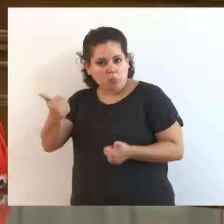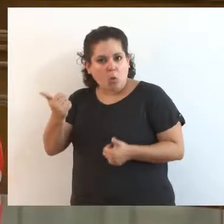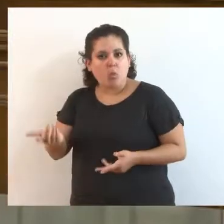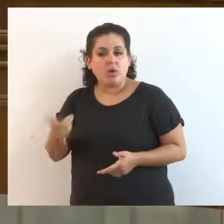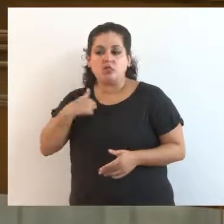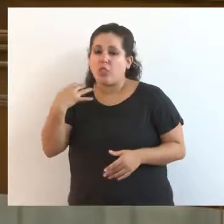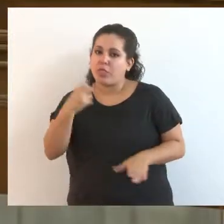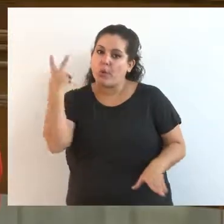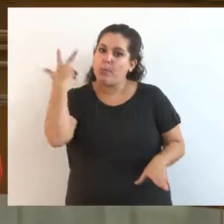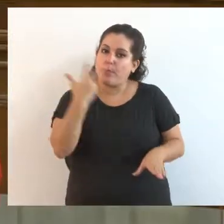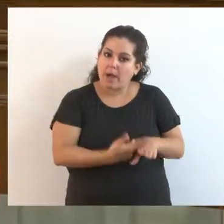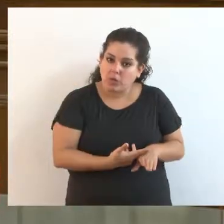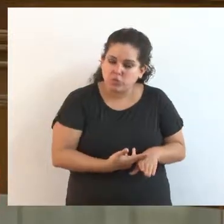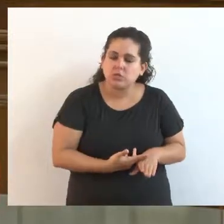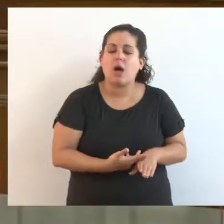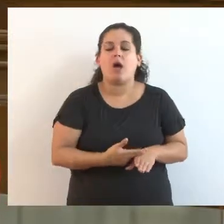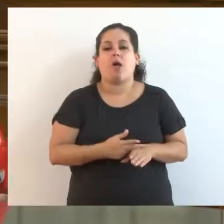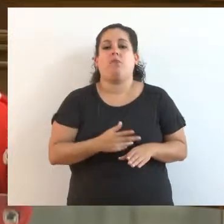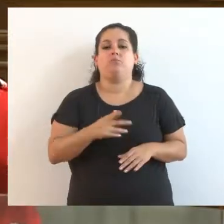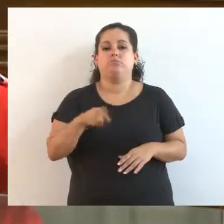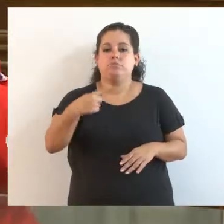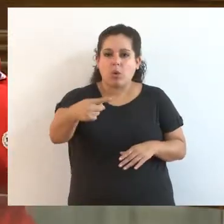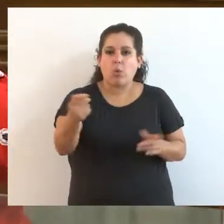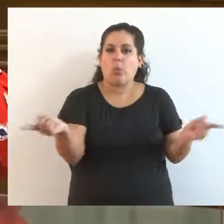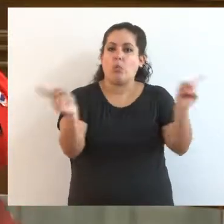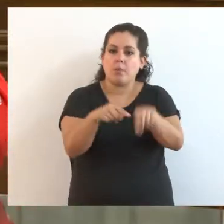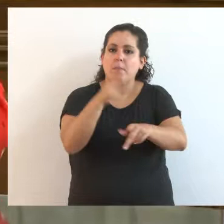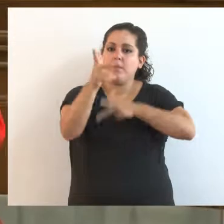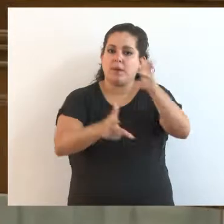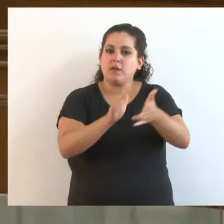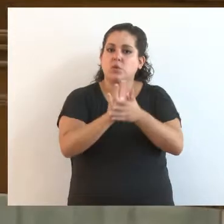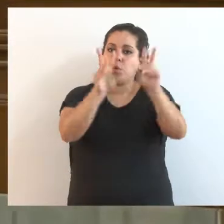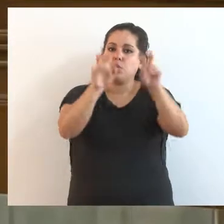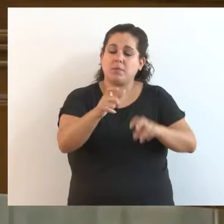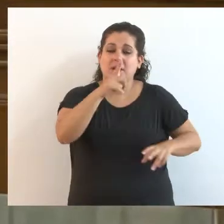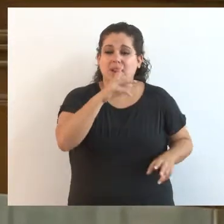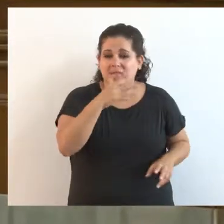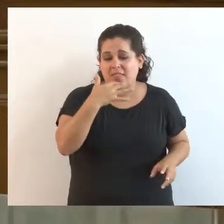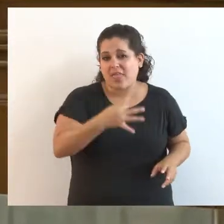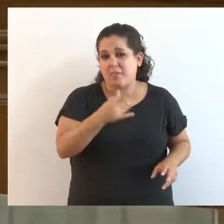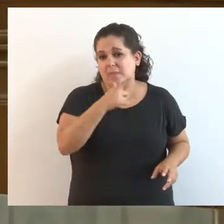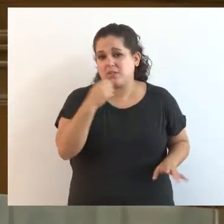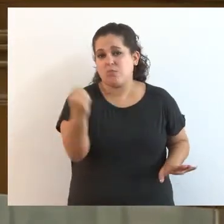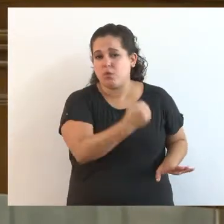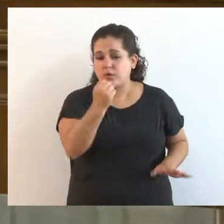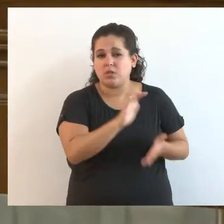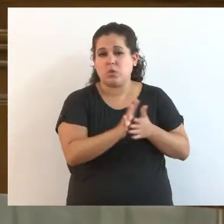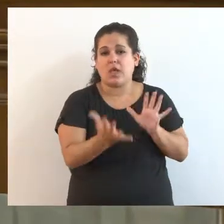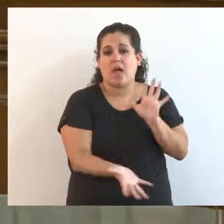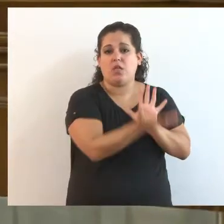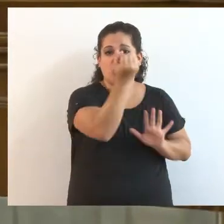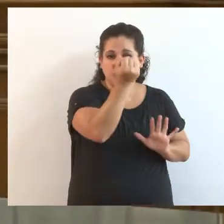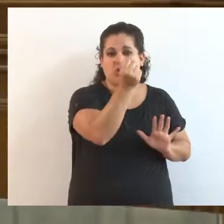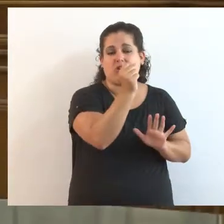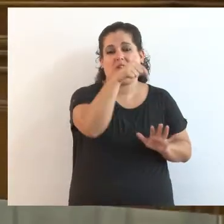que nos da el diputado. Yo tengo que hacer una primera pausa. Enseguida volvemos para hablar de un tema, por cierto, que me parece muy